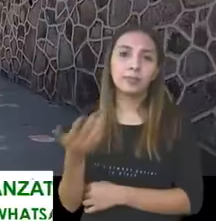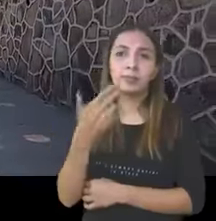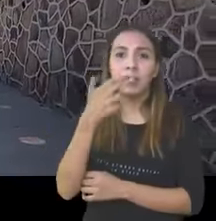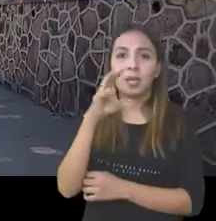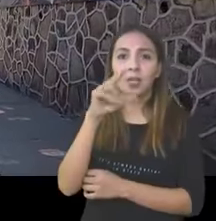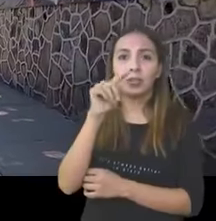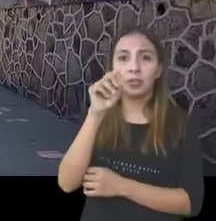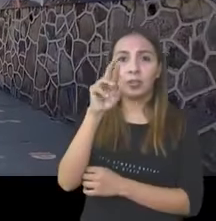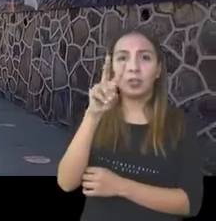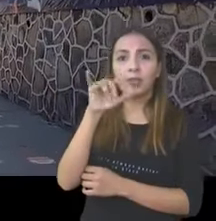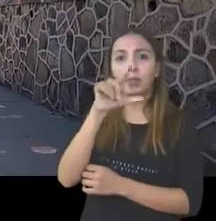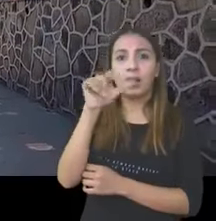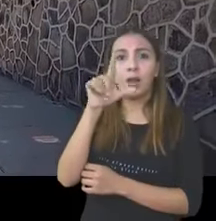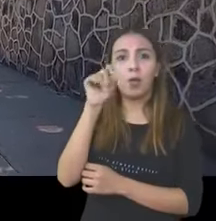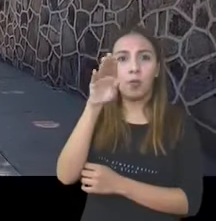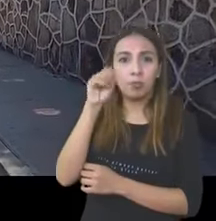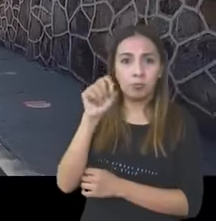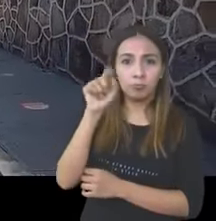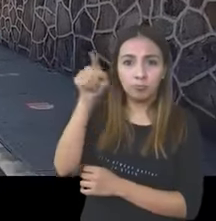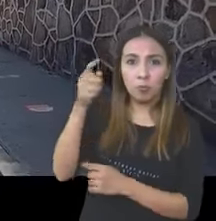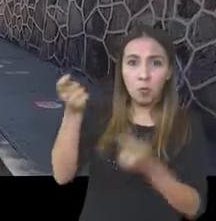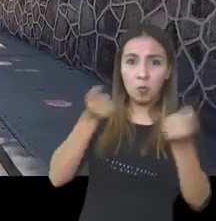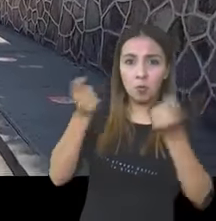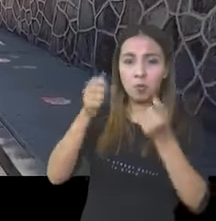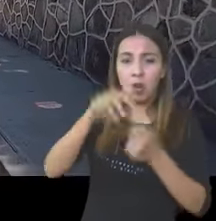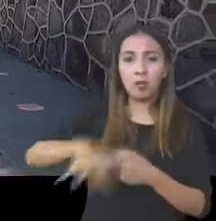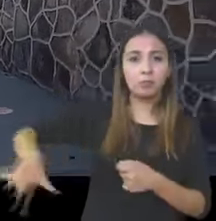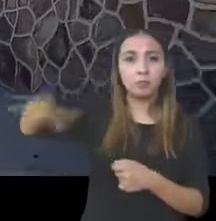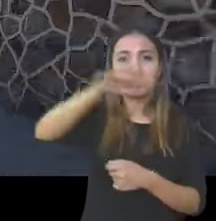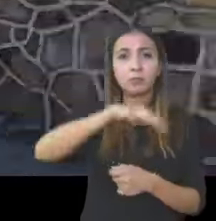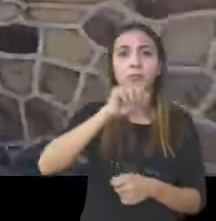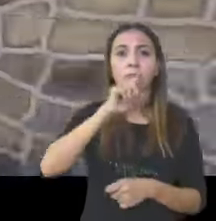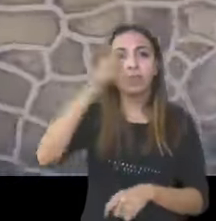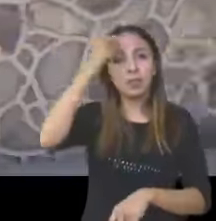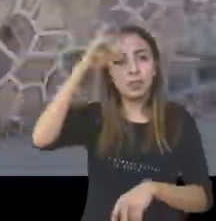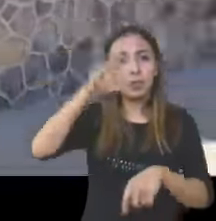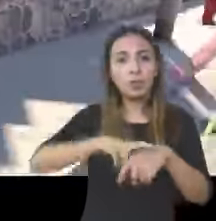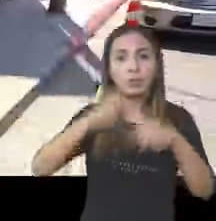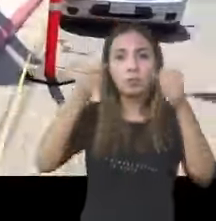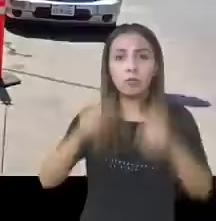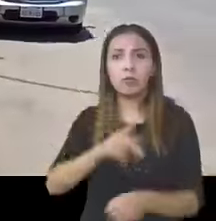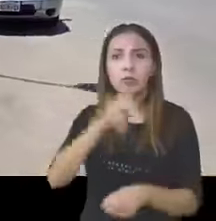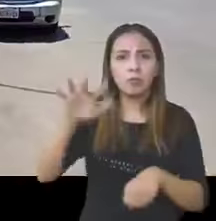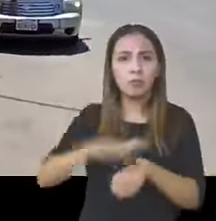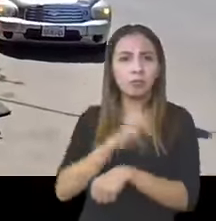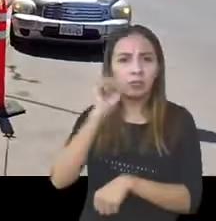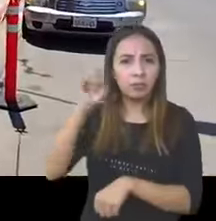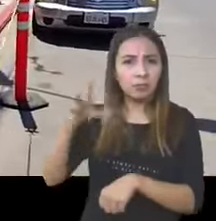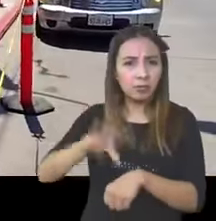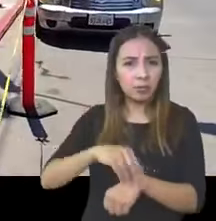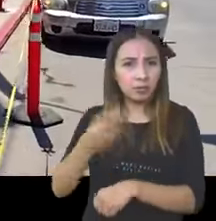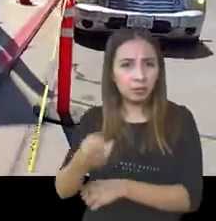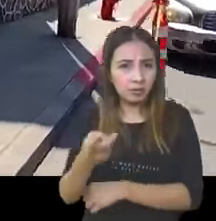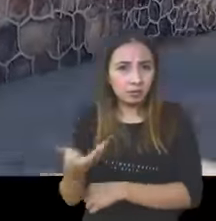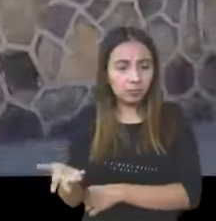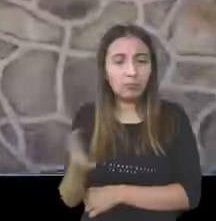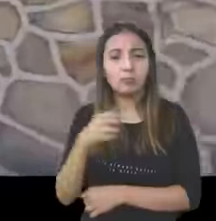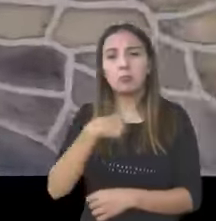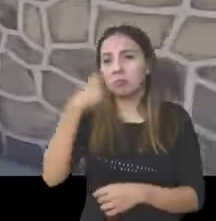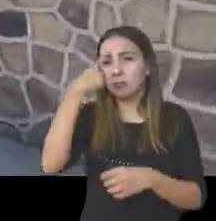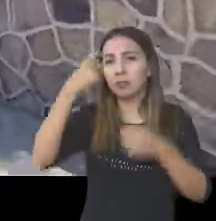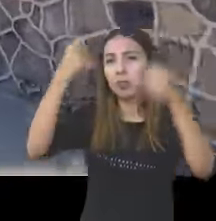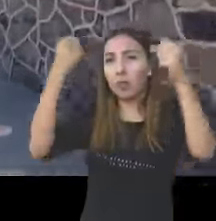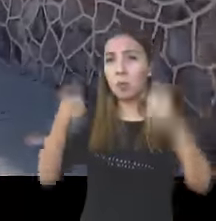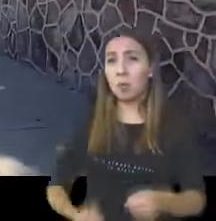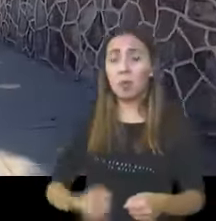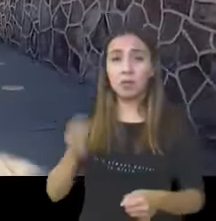Control Urbano, el director de Seguridad Pública, el por qué permitir. Estoy seguro que si yo vengo y quito